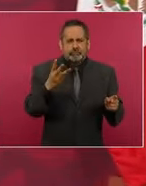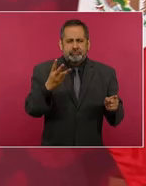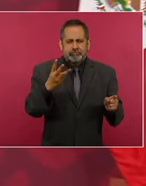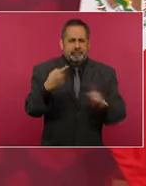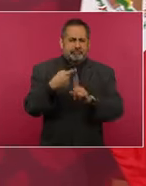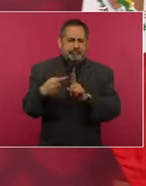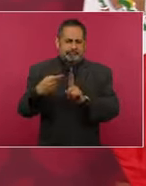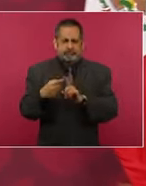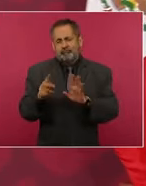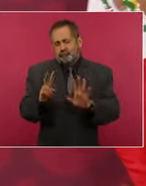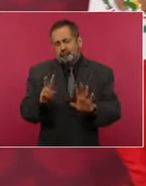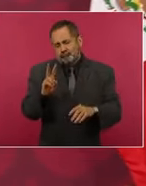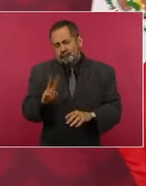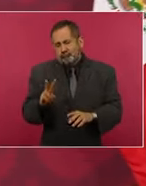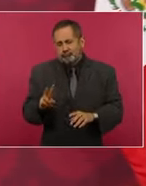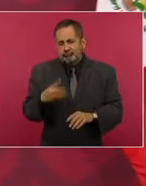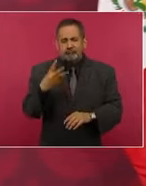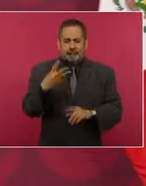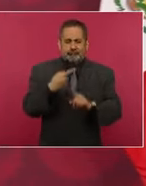3 hectáreas y media.